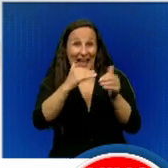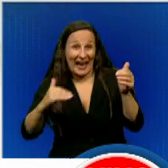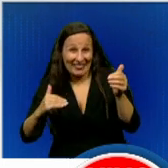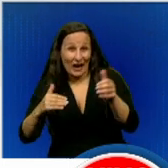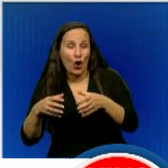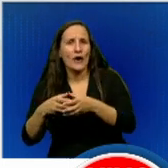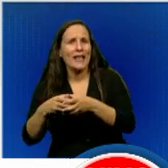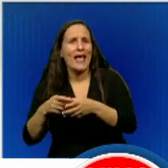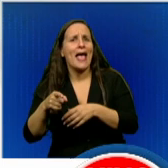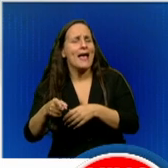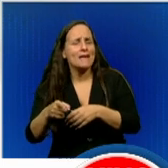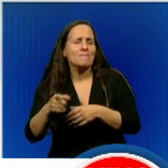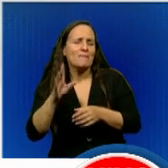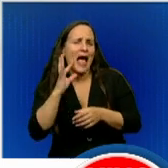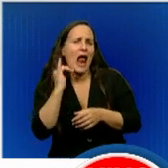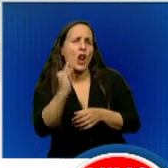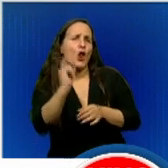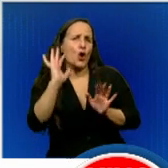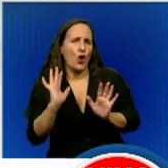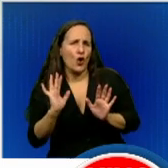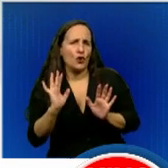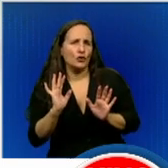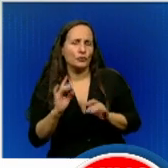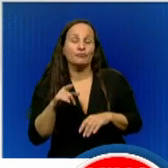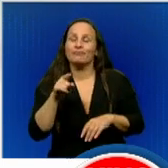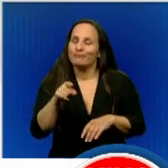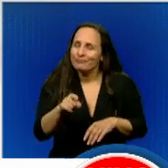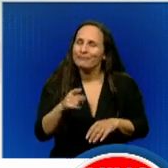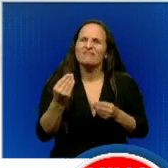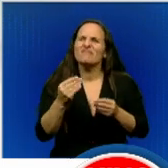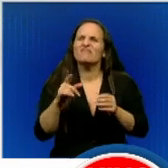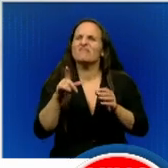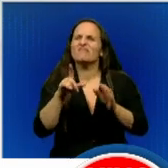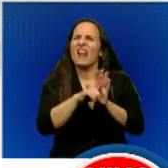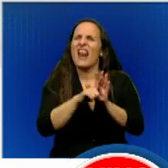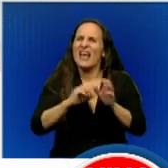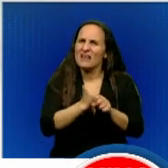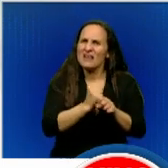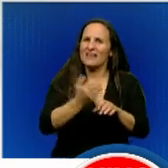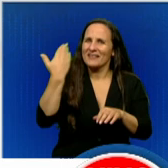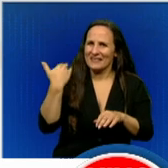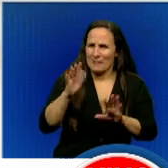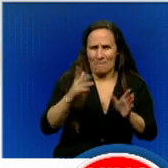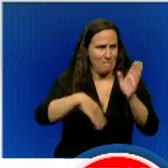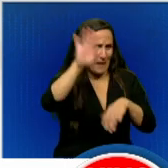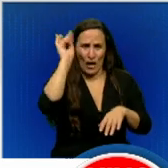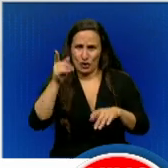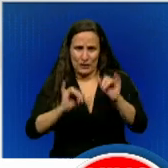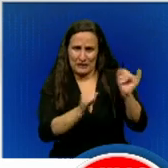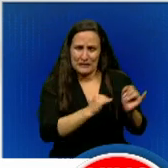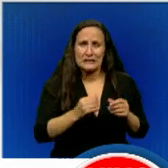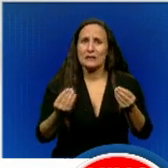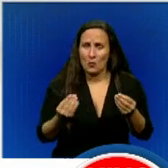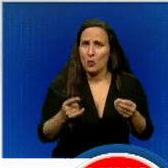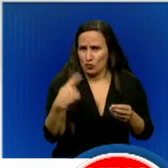pequeña dirección y qué pasa con la reglamentación de esta ley que aprobamos todos la gran mayoría nosotros